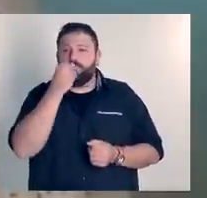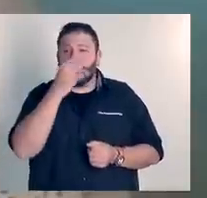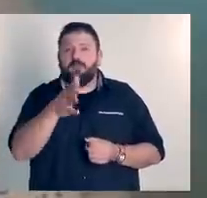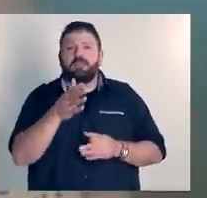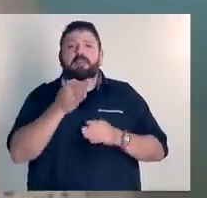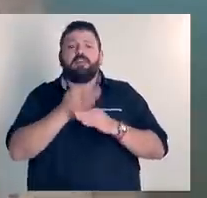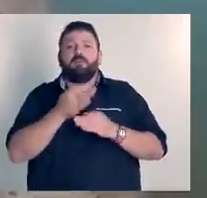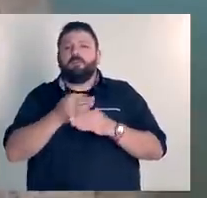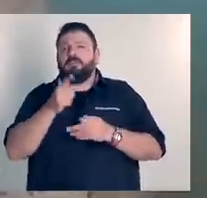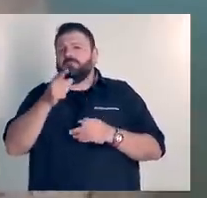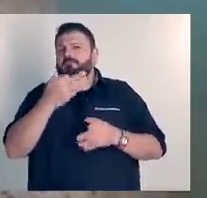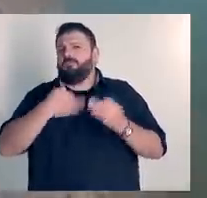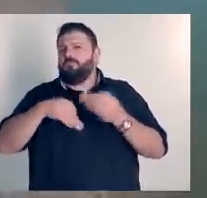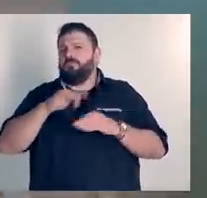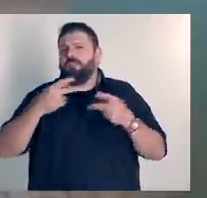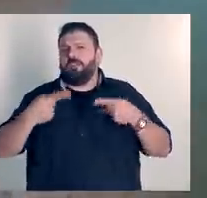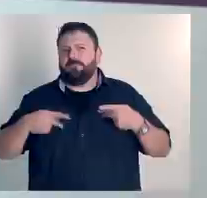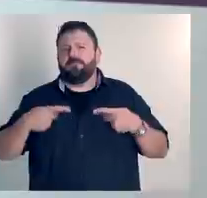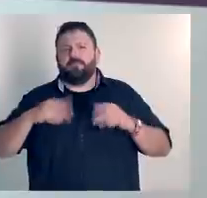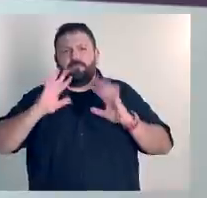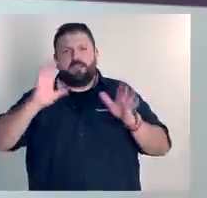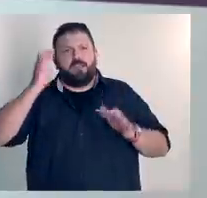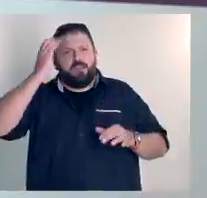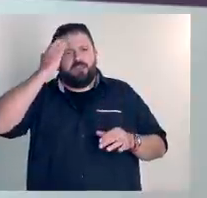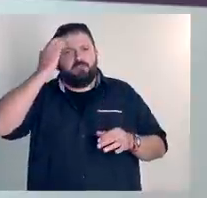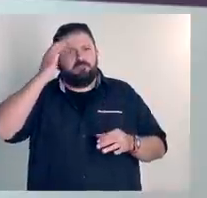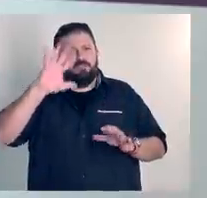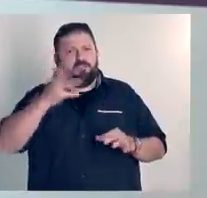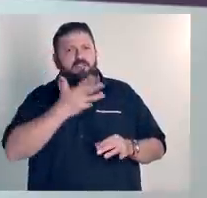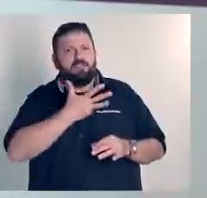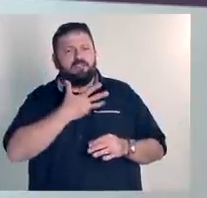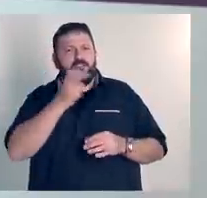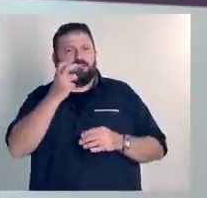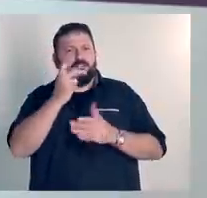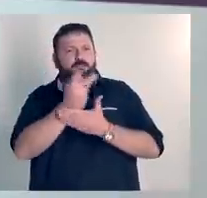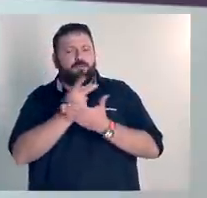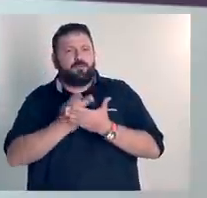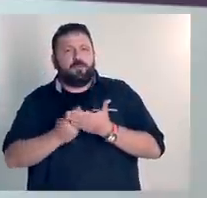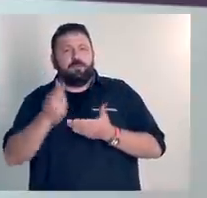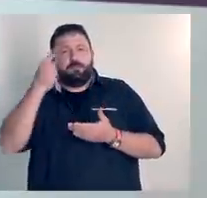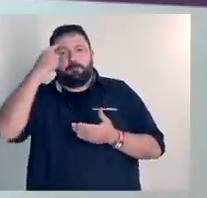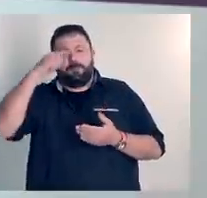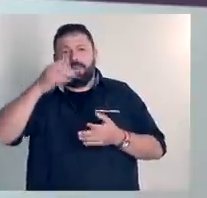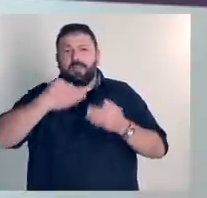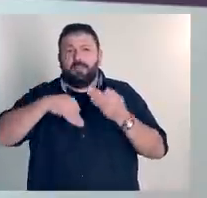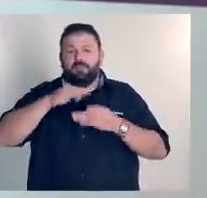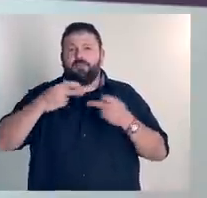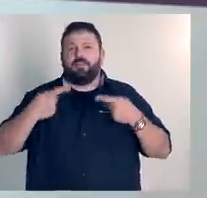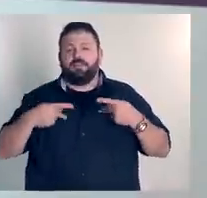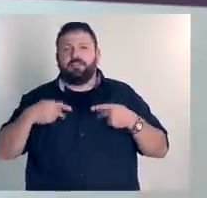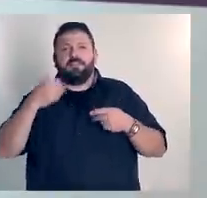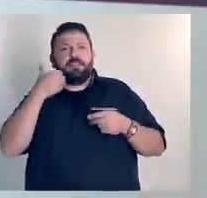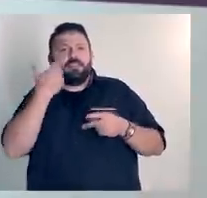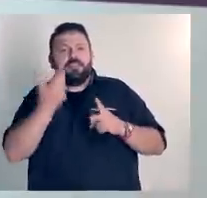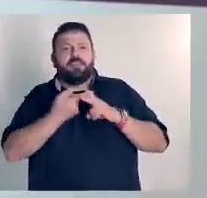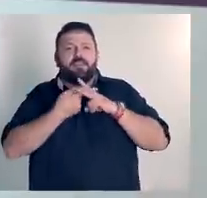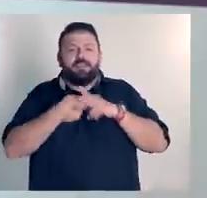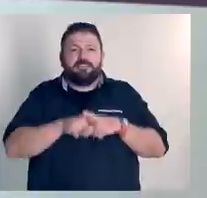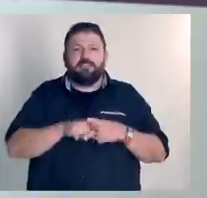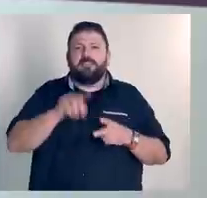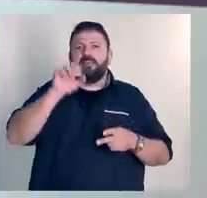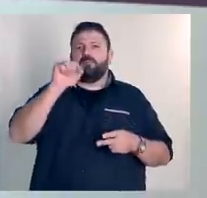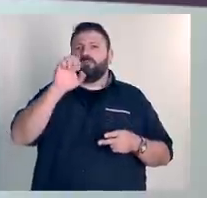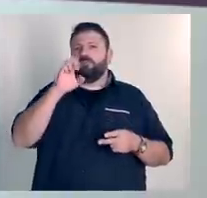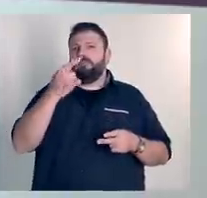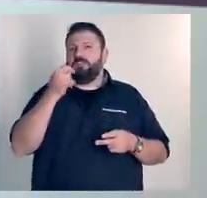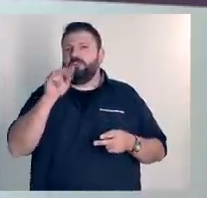sí que todas las personas ya conocen y ya tienen el programa para que todos los que quieran iniciar con Seitú, todas las personas